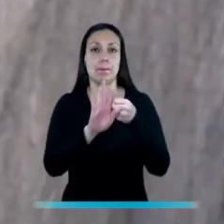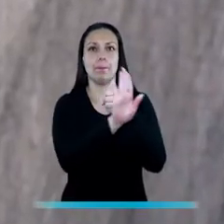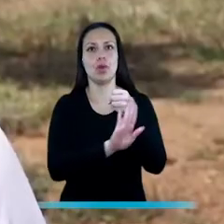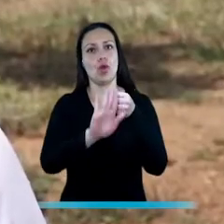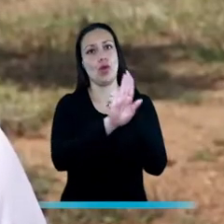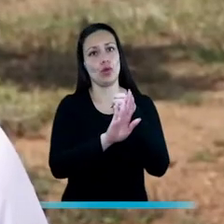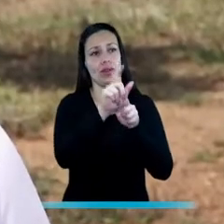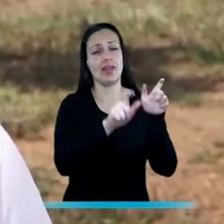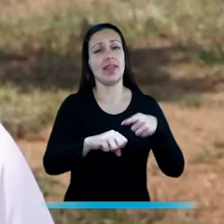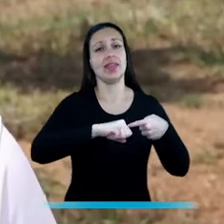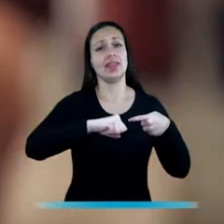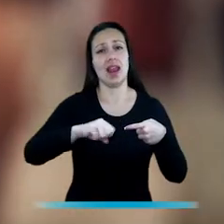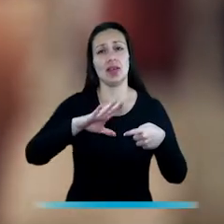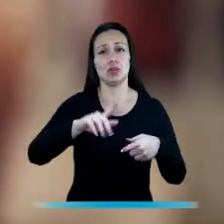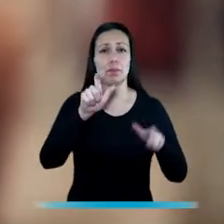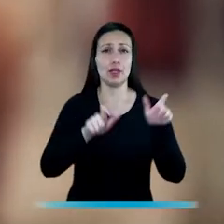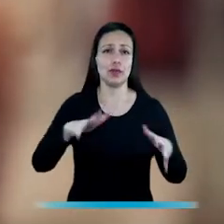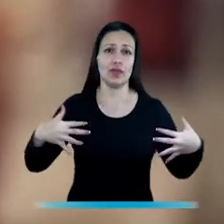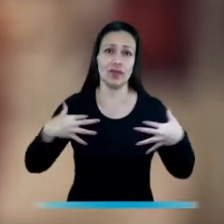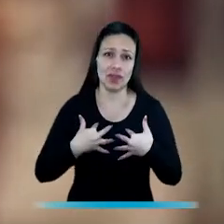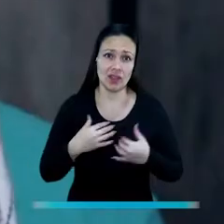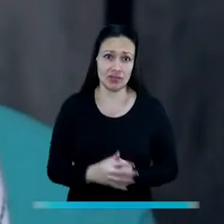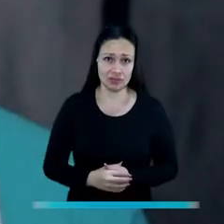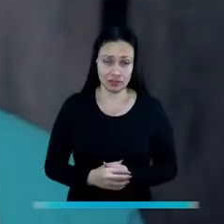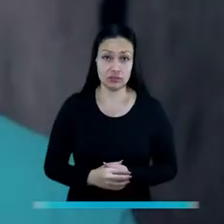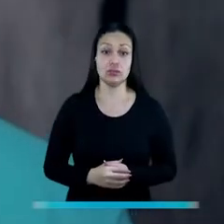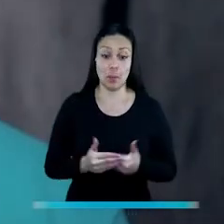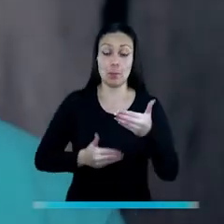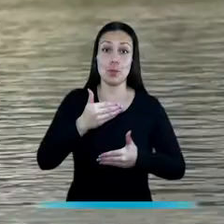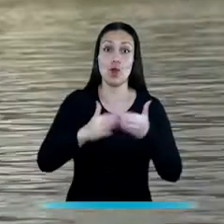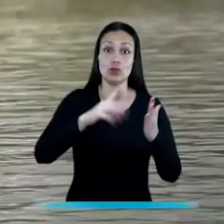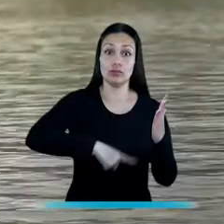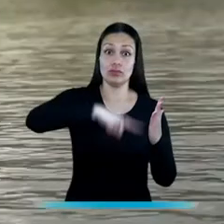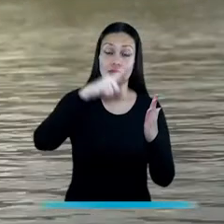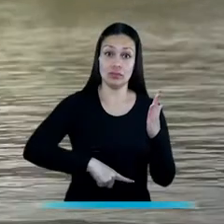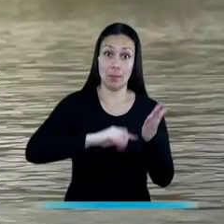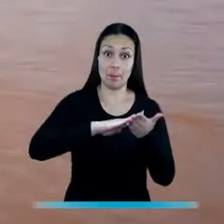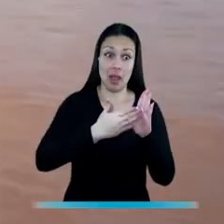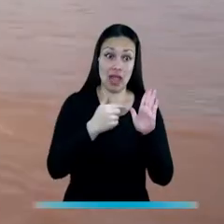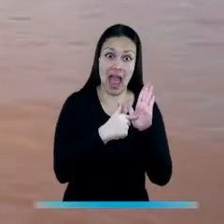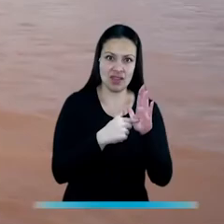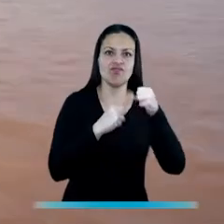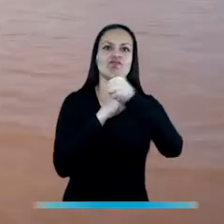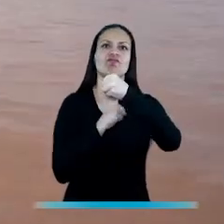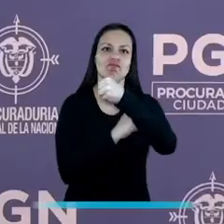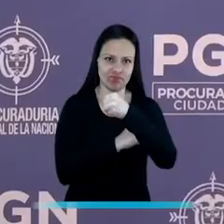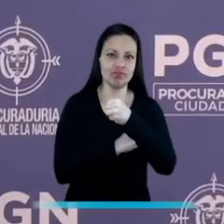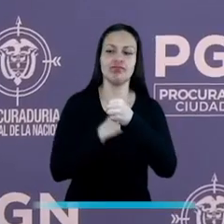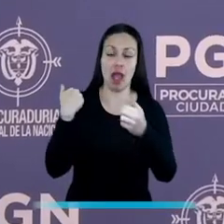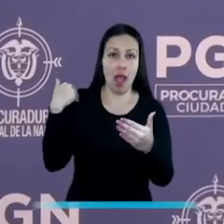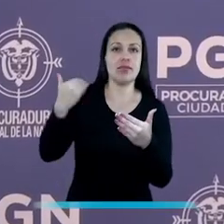los derechos de las víctimas fue la base de todo el proceso de paz que se construyó tan cuidadosamente hace unos cuantos años.